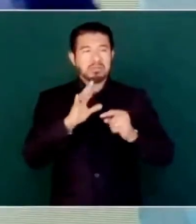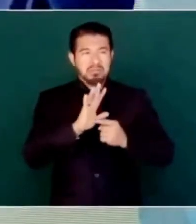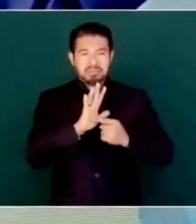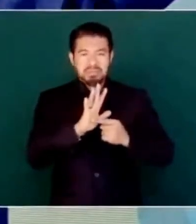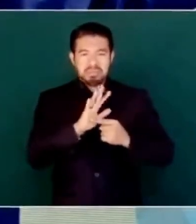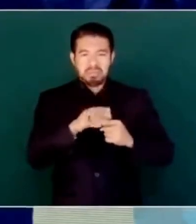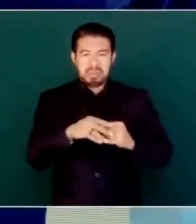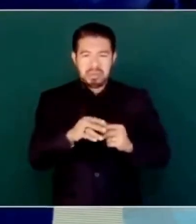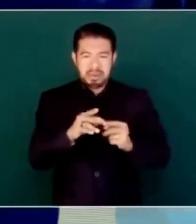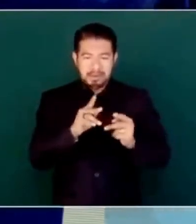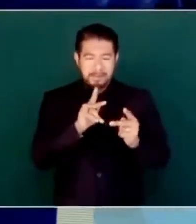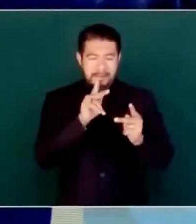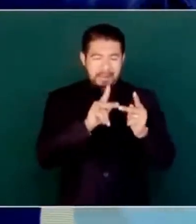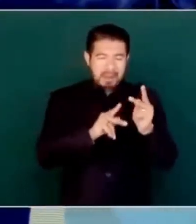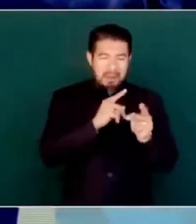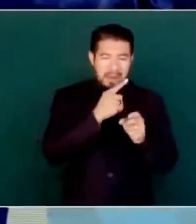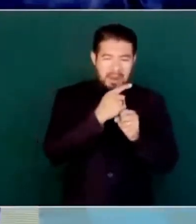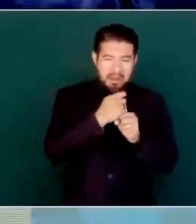Primera parte,